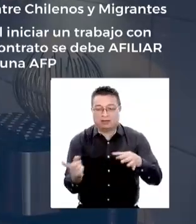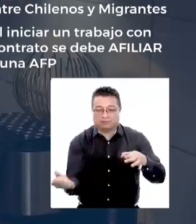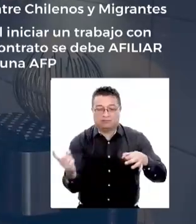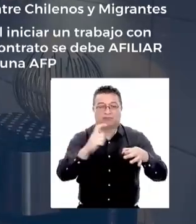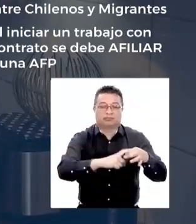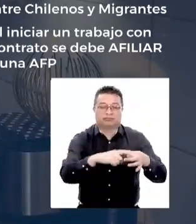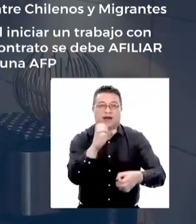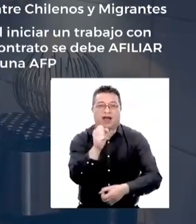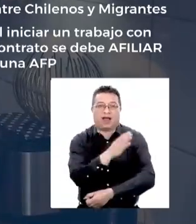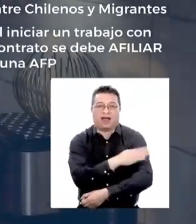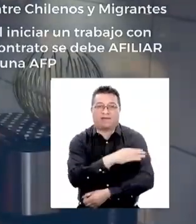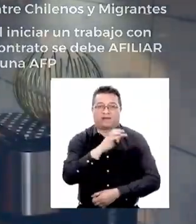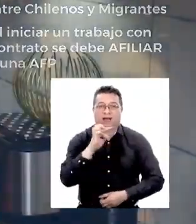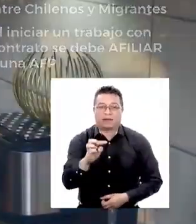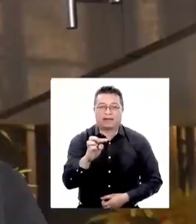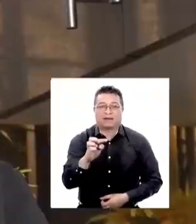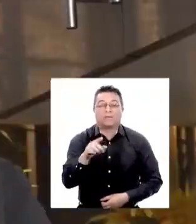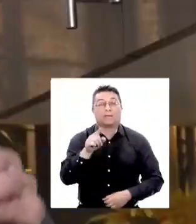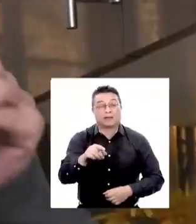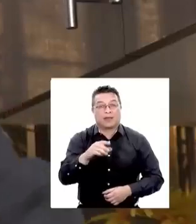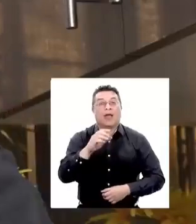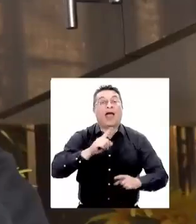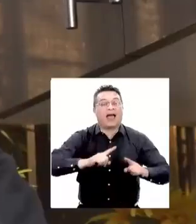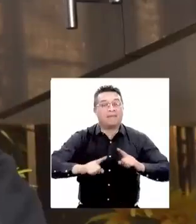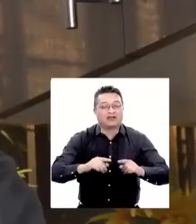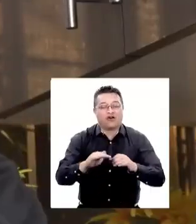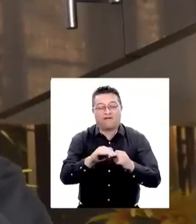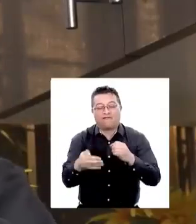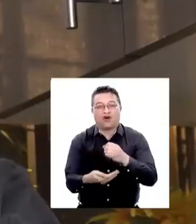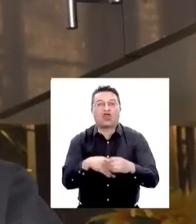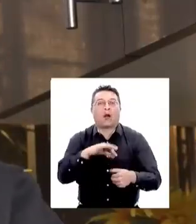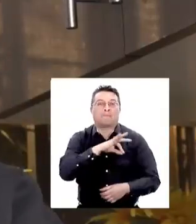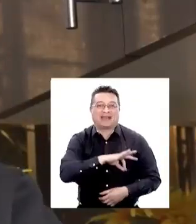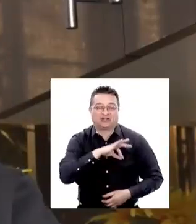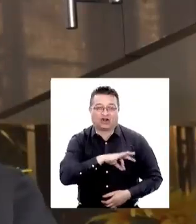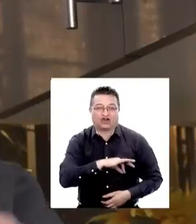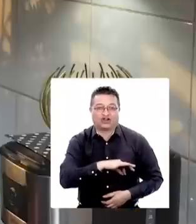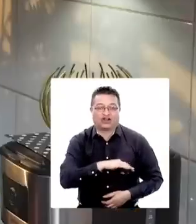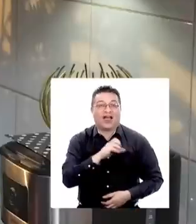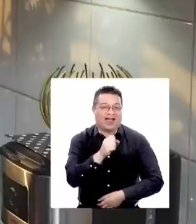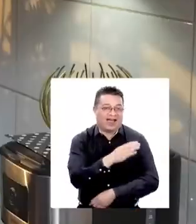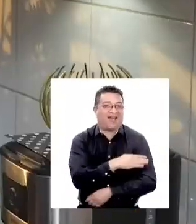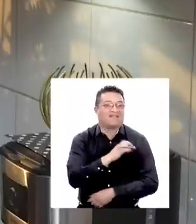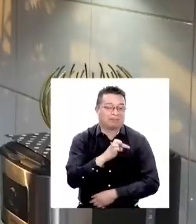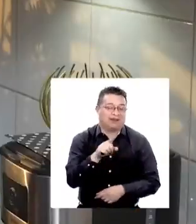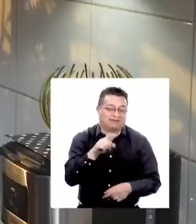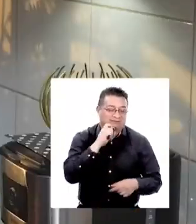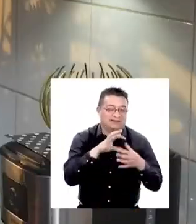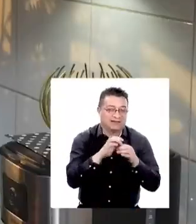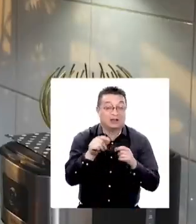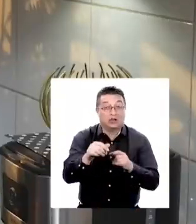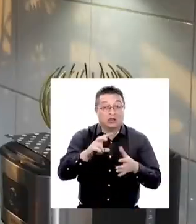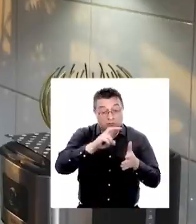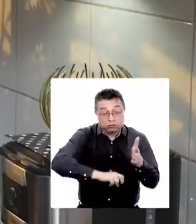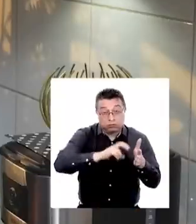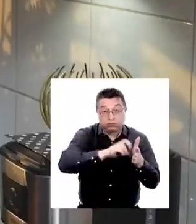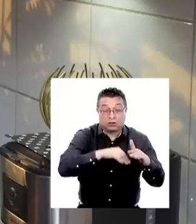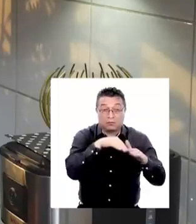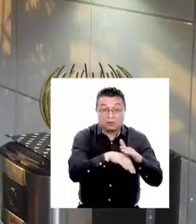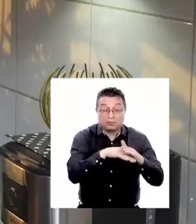debe afiliarse a una AFP, administradora de fondos de pensiones. Y ojo, chiquillos, al cotizar